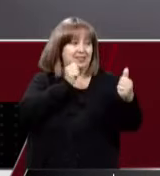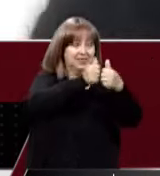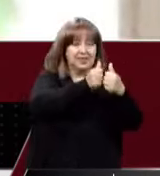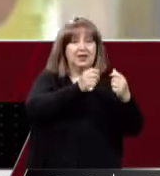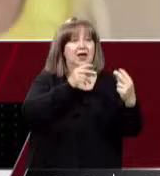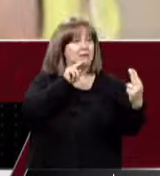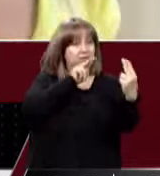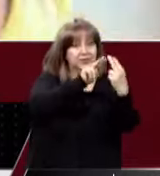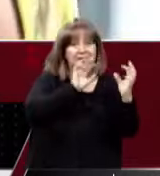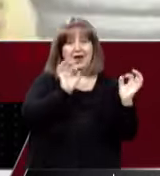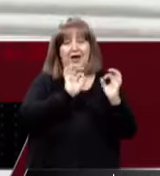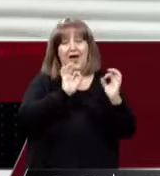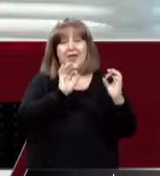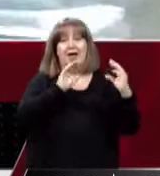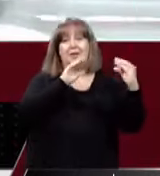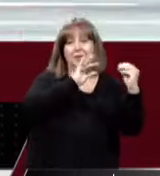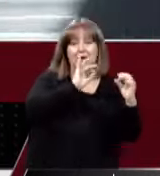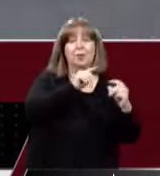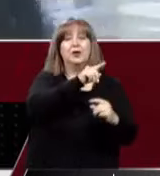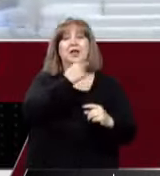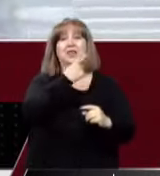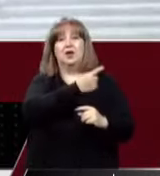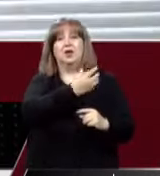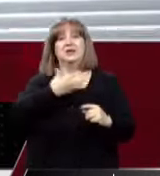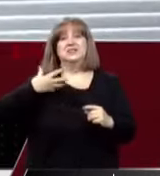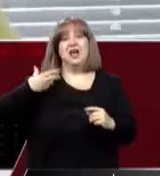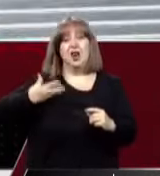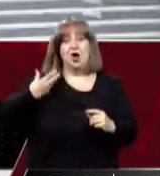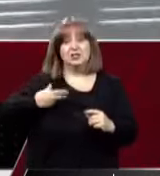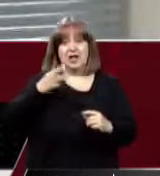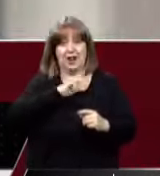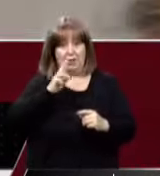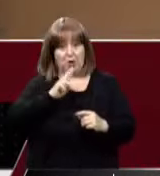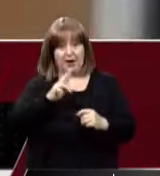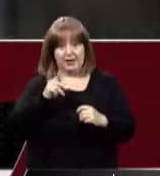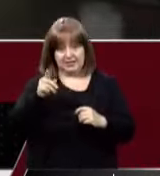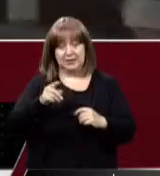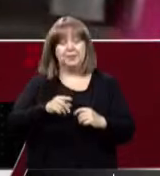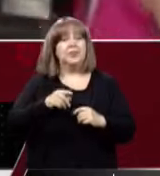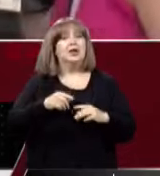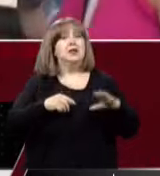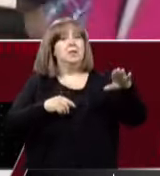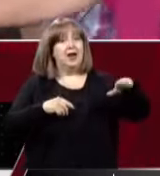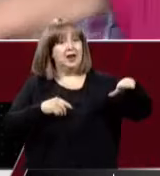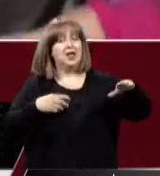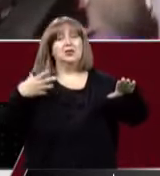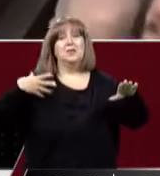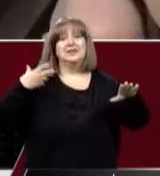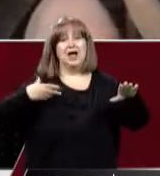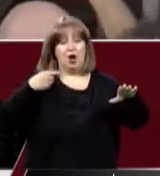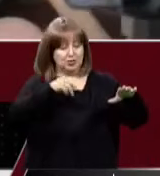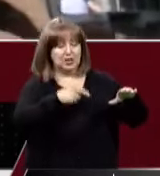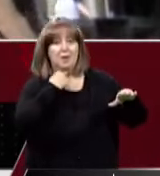no hablábamos mucho. ¿Tenía celos también ella de tu hijo, de Elías? Sí, sé que tenía mucho celo de mi hijo